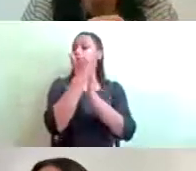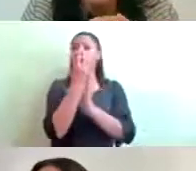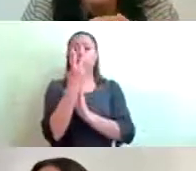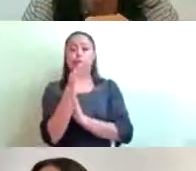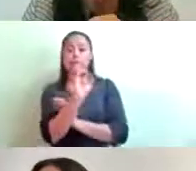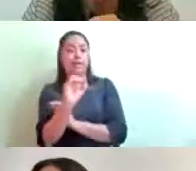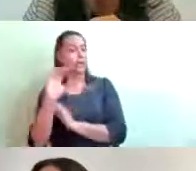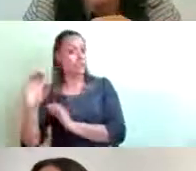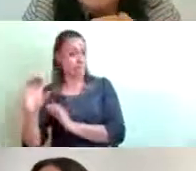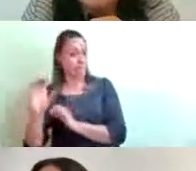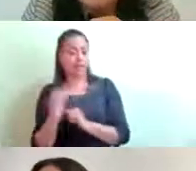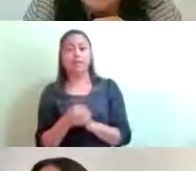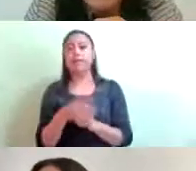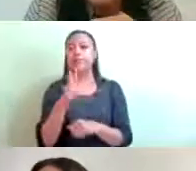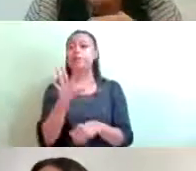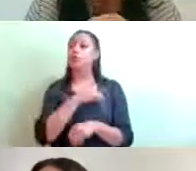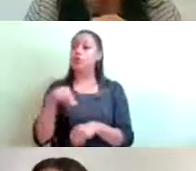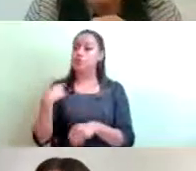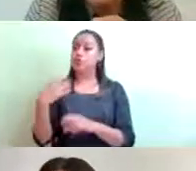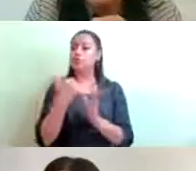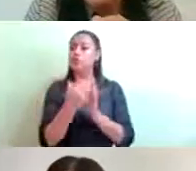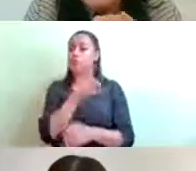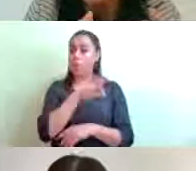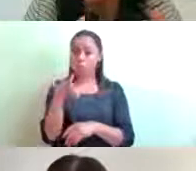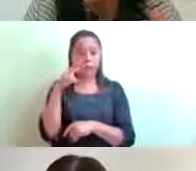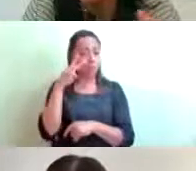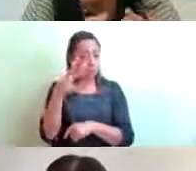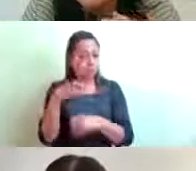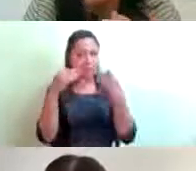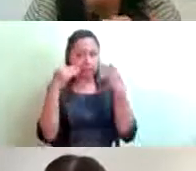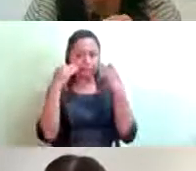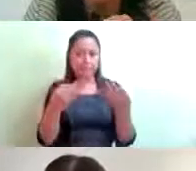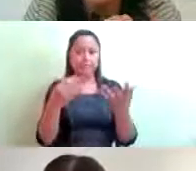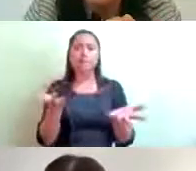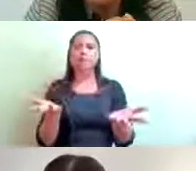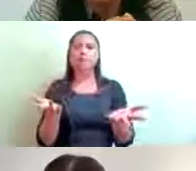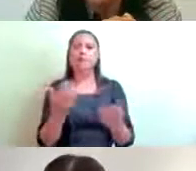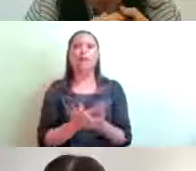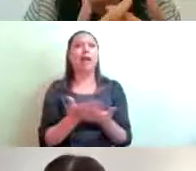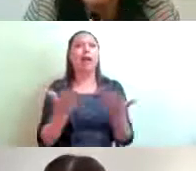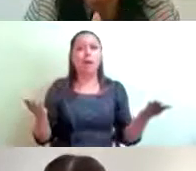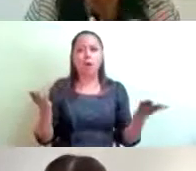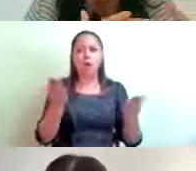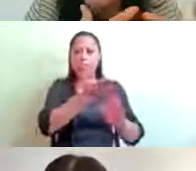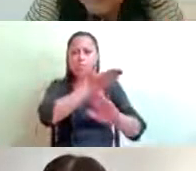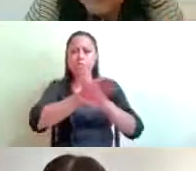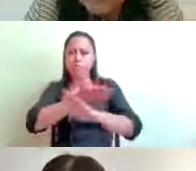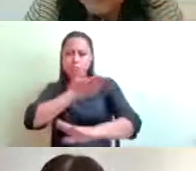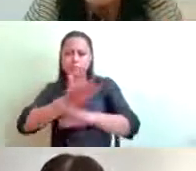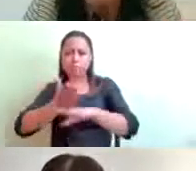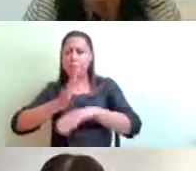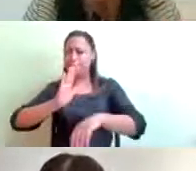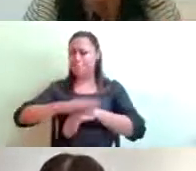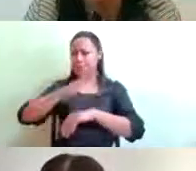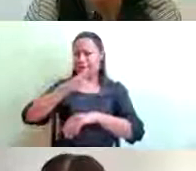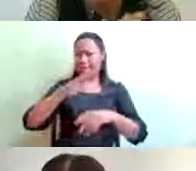grados centígrados, vamos a ver ya vamos a empezar a ver efectos más